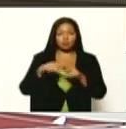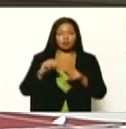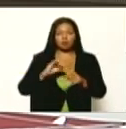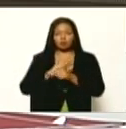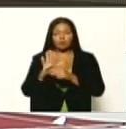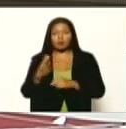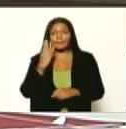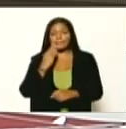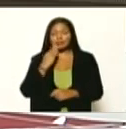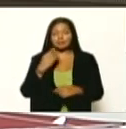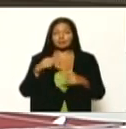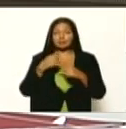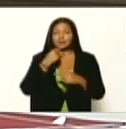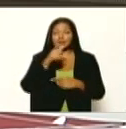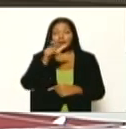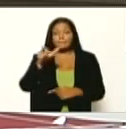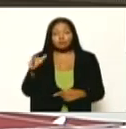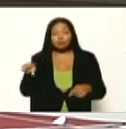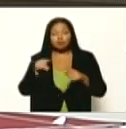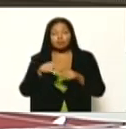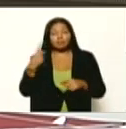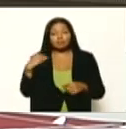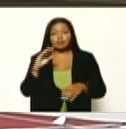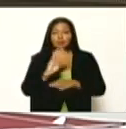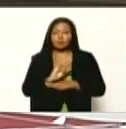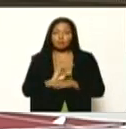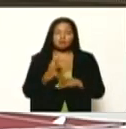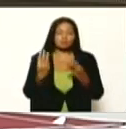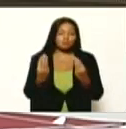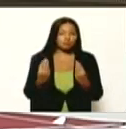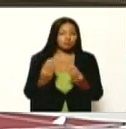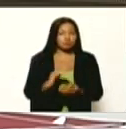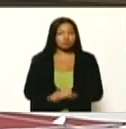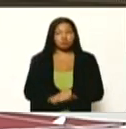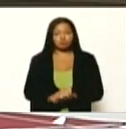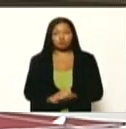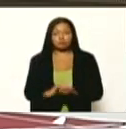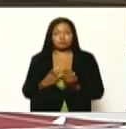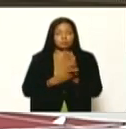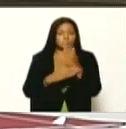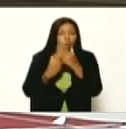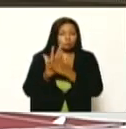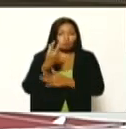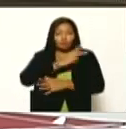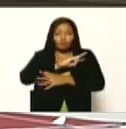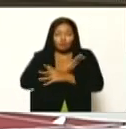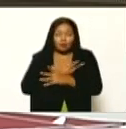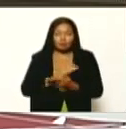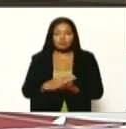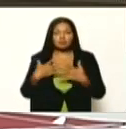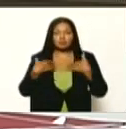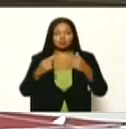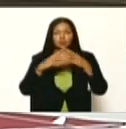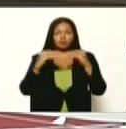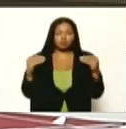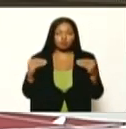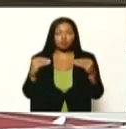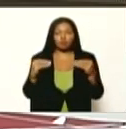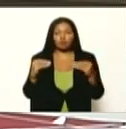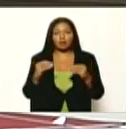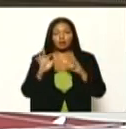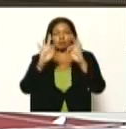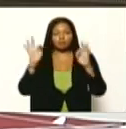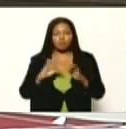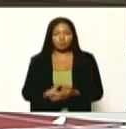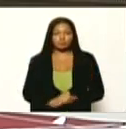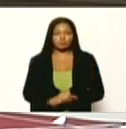la experiencia para decirle a la gente, hay que cuidarse, hay que extremar las medidas de salud en todas las instancias.